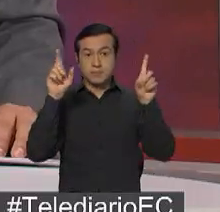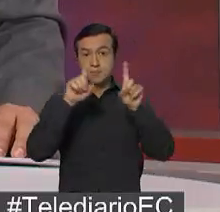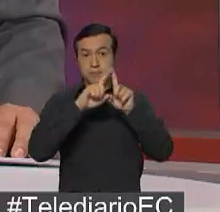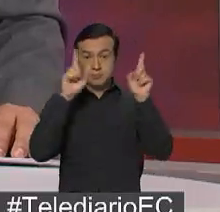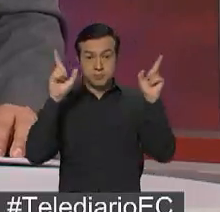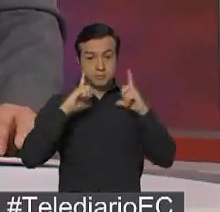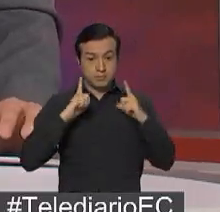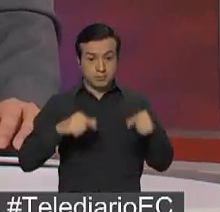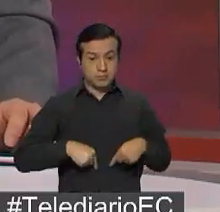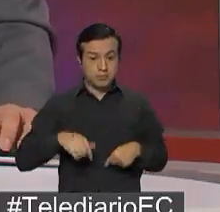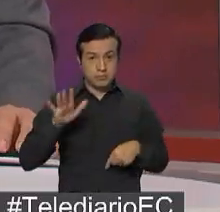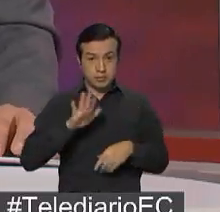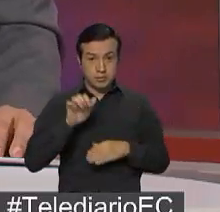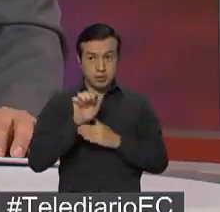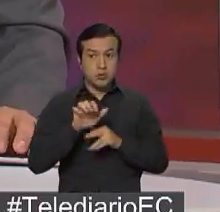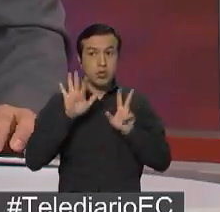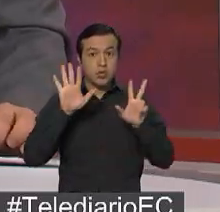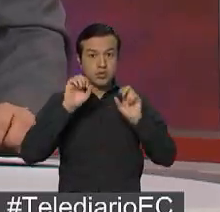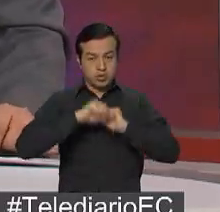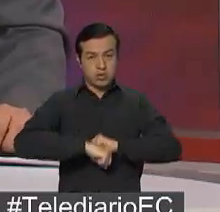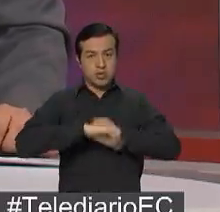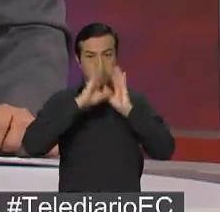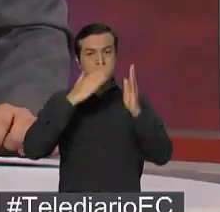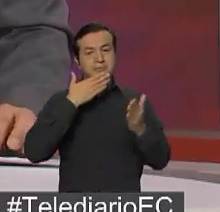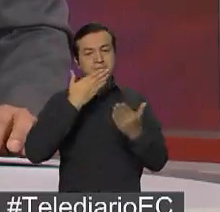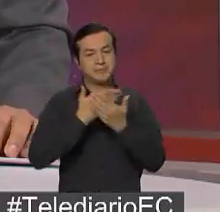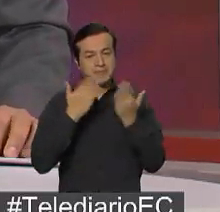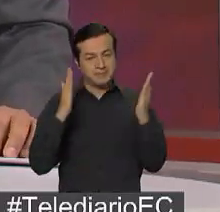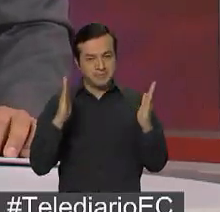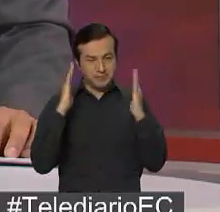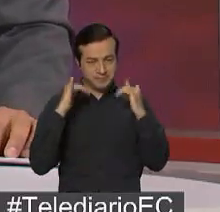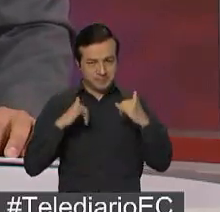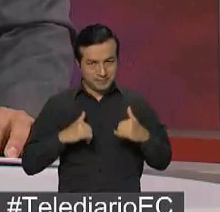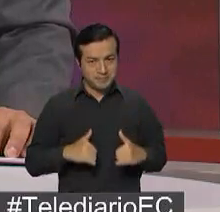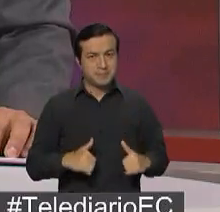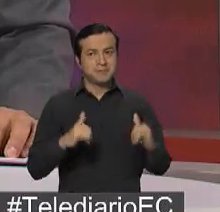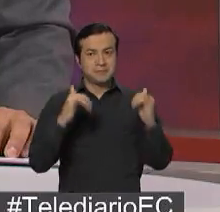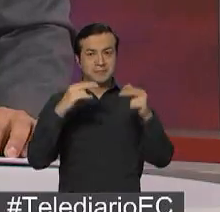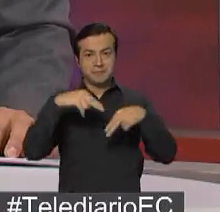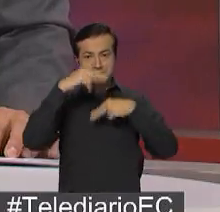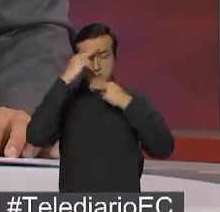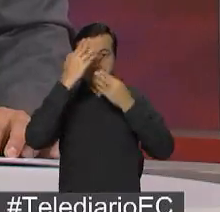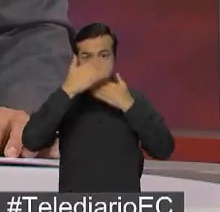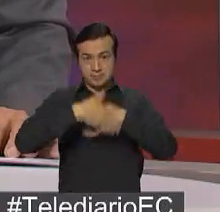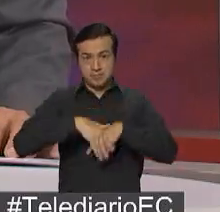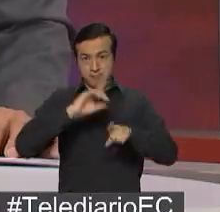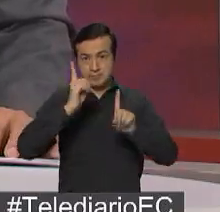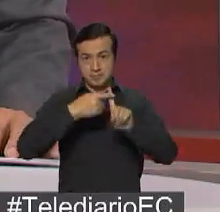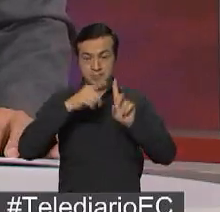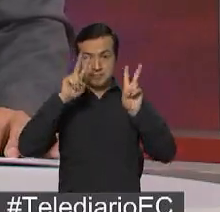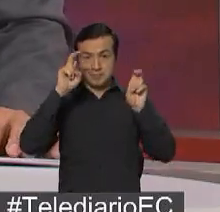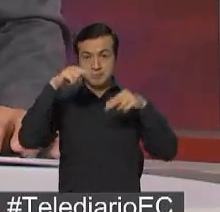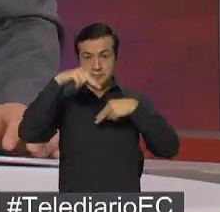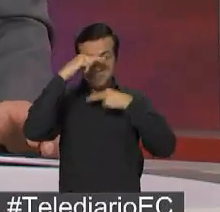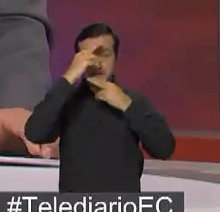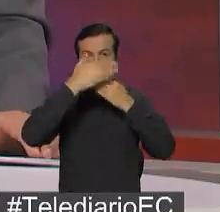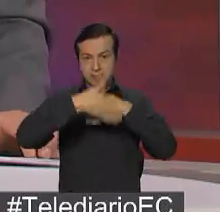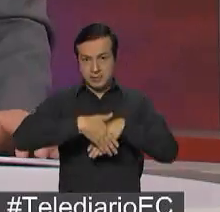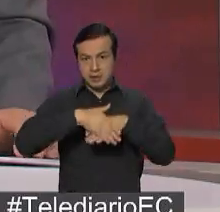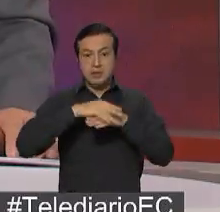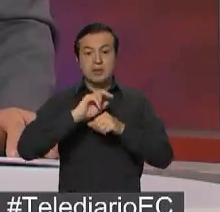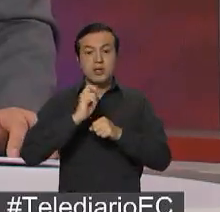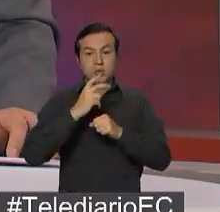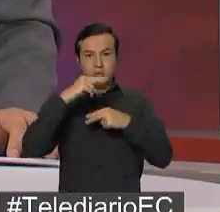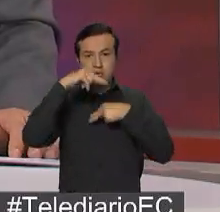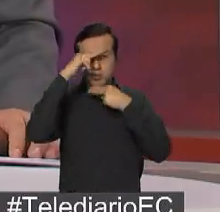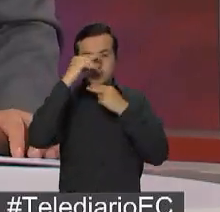en el país ocho de la mañana en punto gracias a todos por acompañarnos aquí final finalizamos la primera parte de telediario de